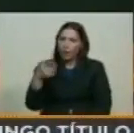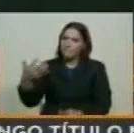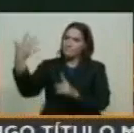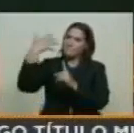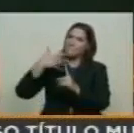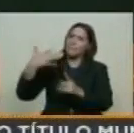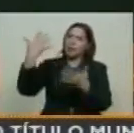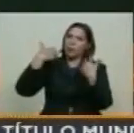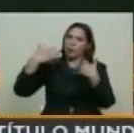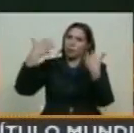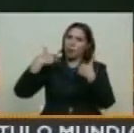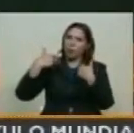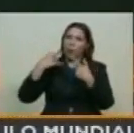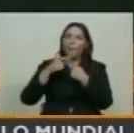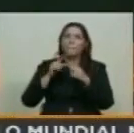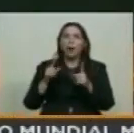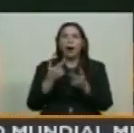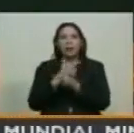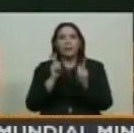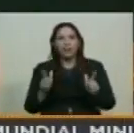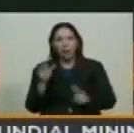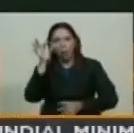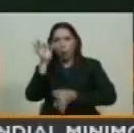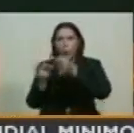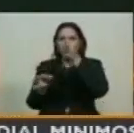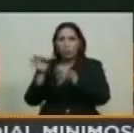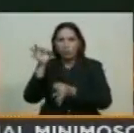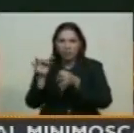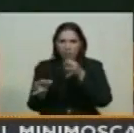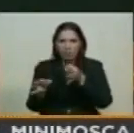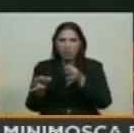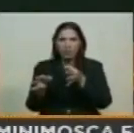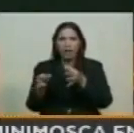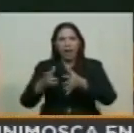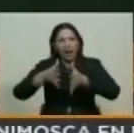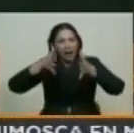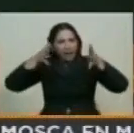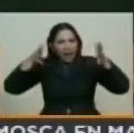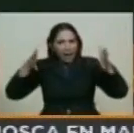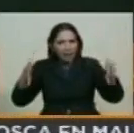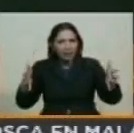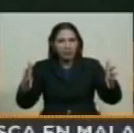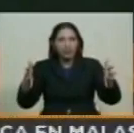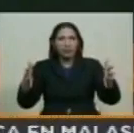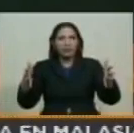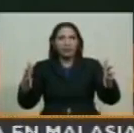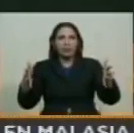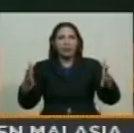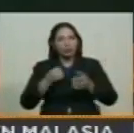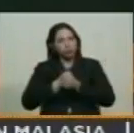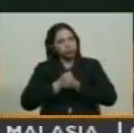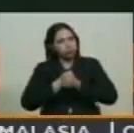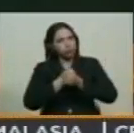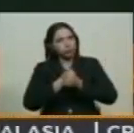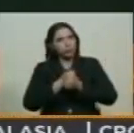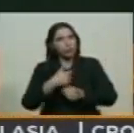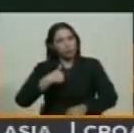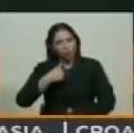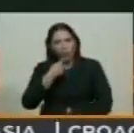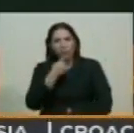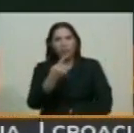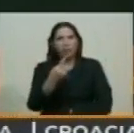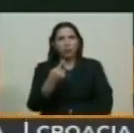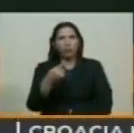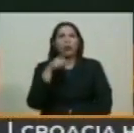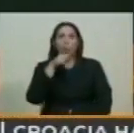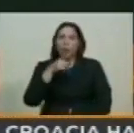para la libertad, para la justicia, para lo grande, para lo amoroso, yo les digo a ustedes, salgan